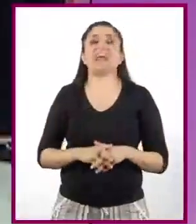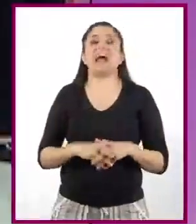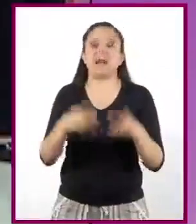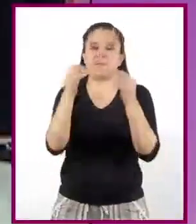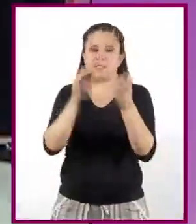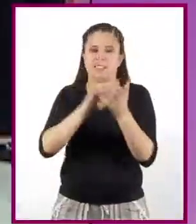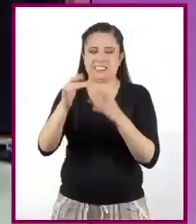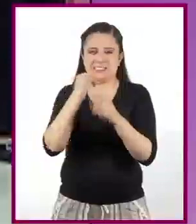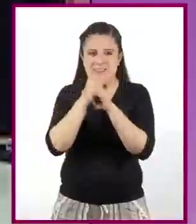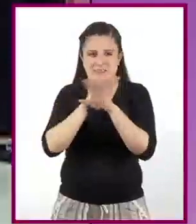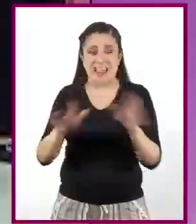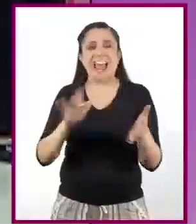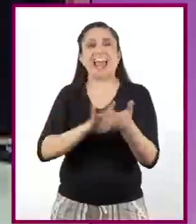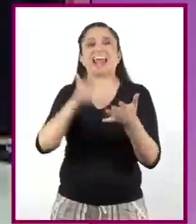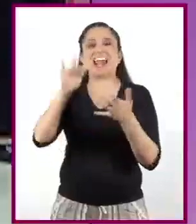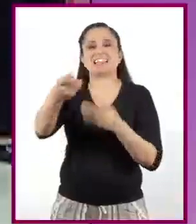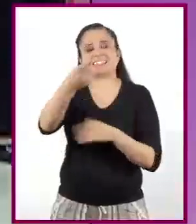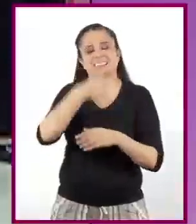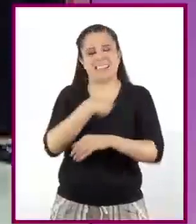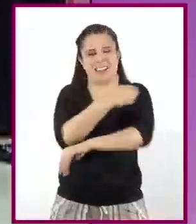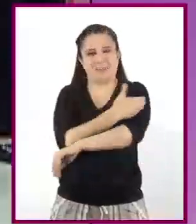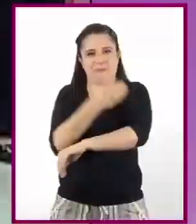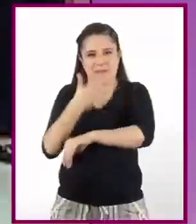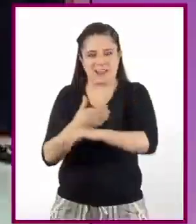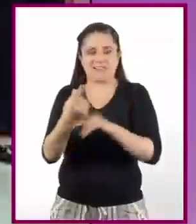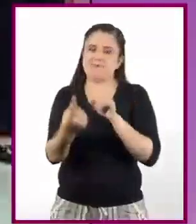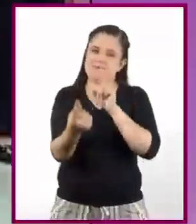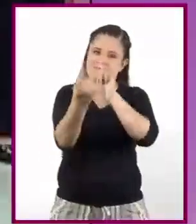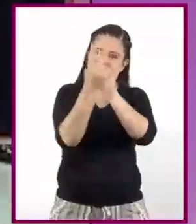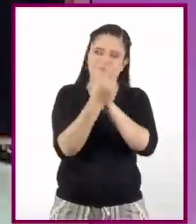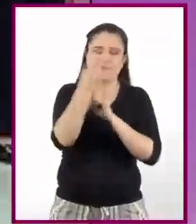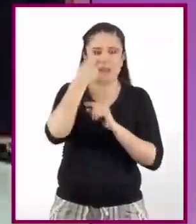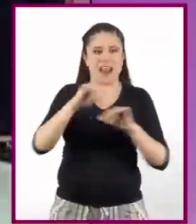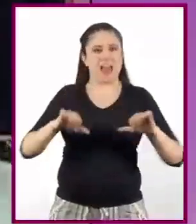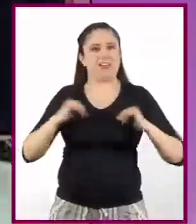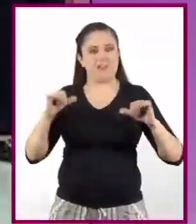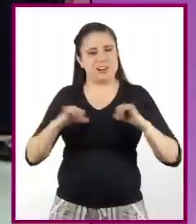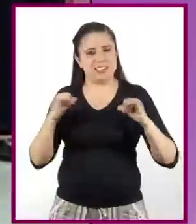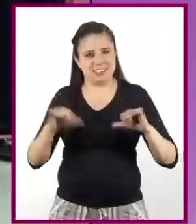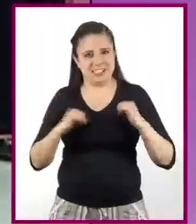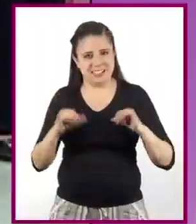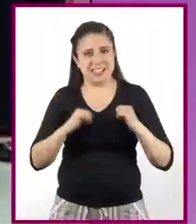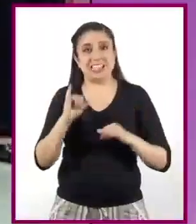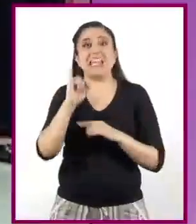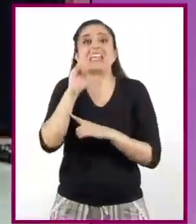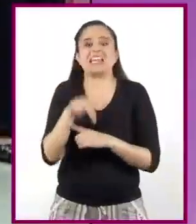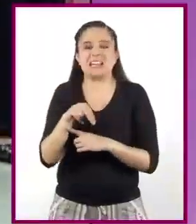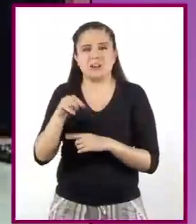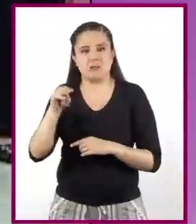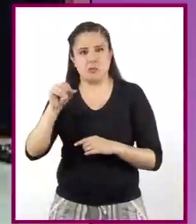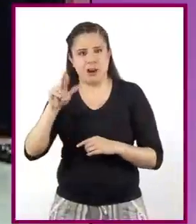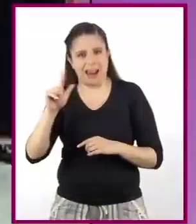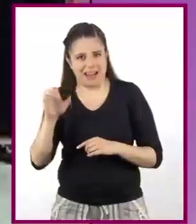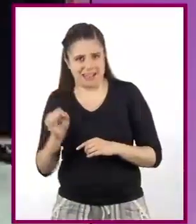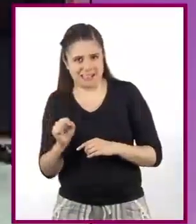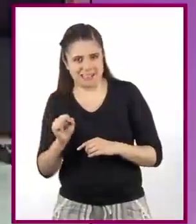información. Gracias por habernos acompañado en otro programa más de Adolescentes IN Morales. Hasta la